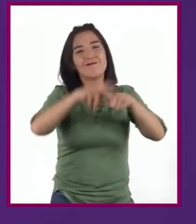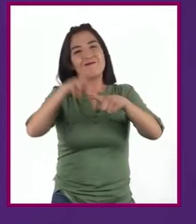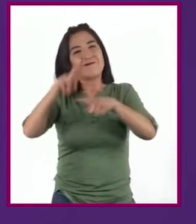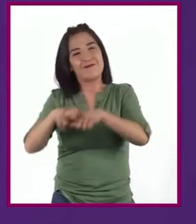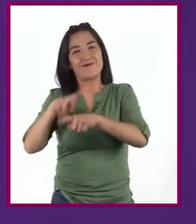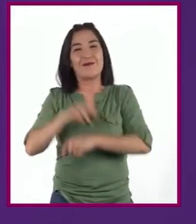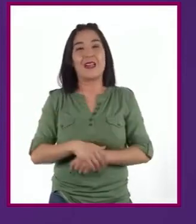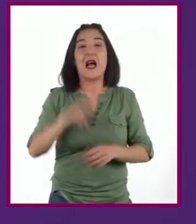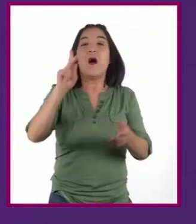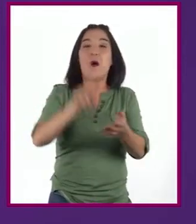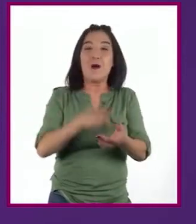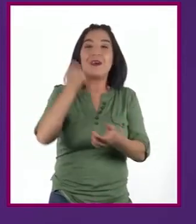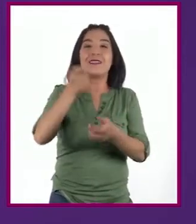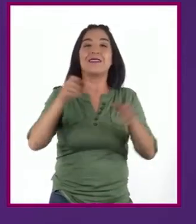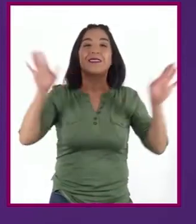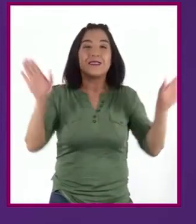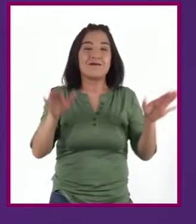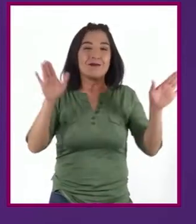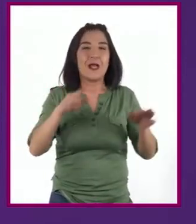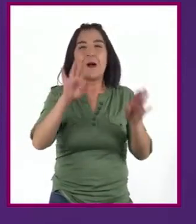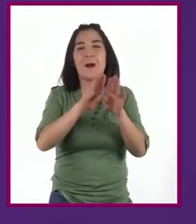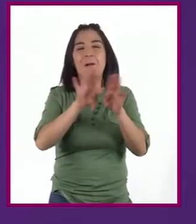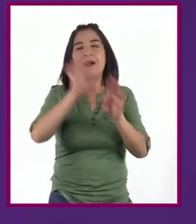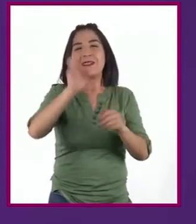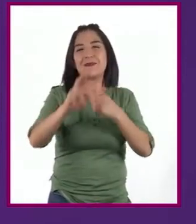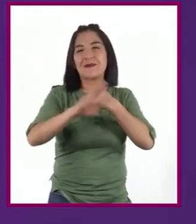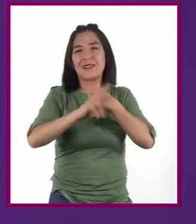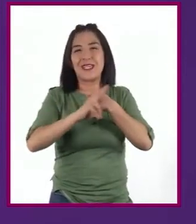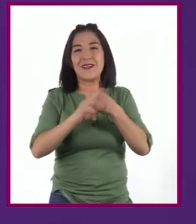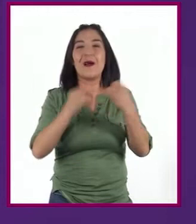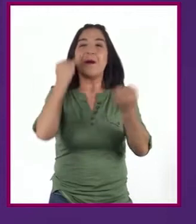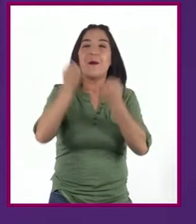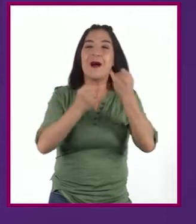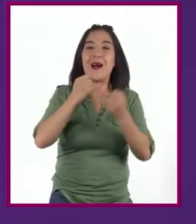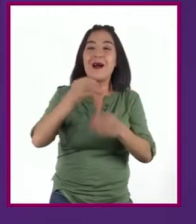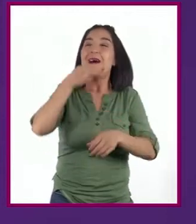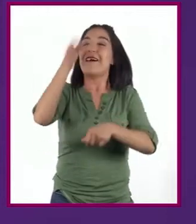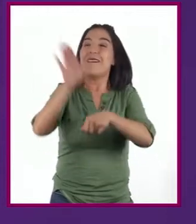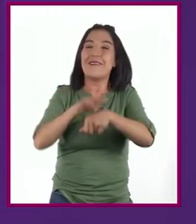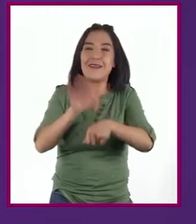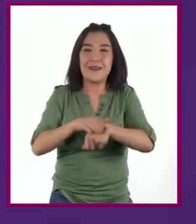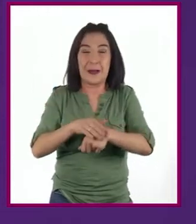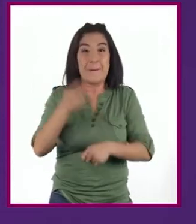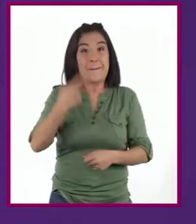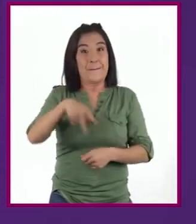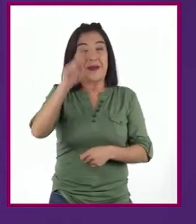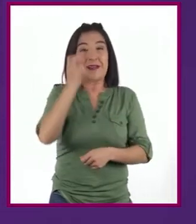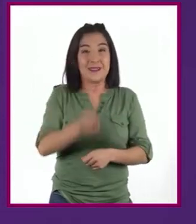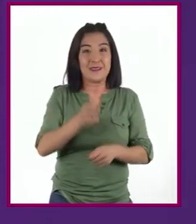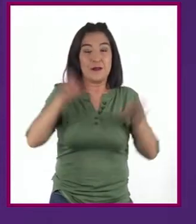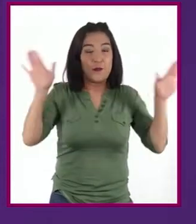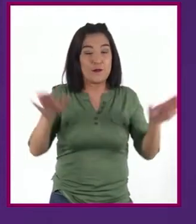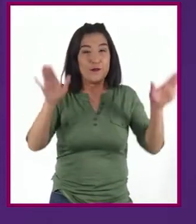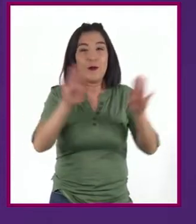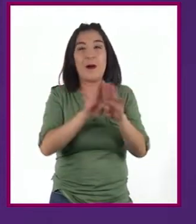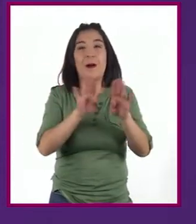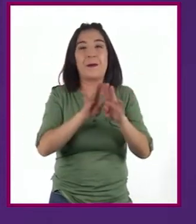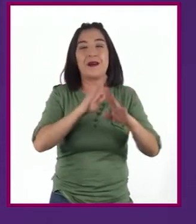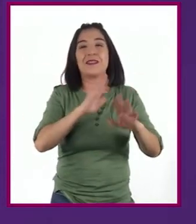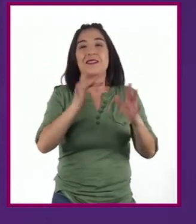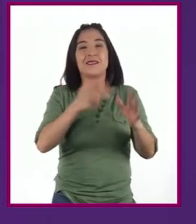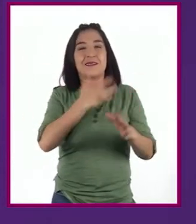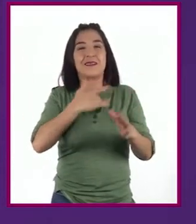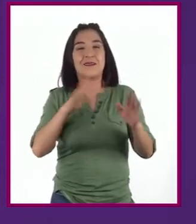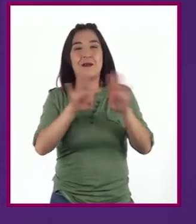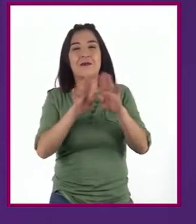y otra vez con el ala sus cristales jugando llamarán. Pero aquellas que el vuelo refrenaba tu